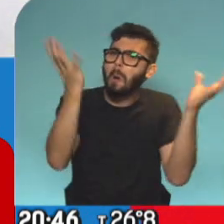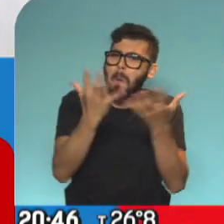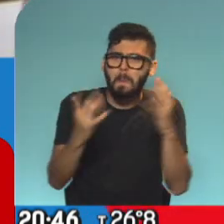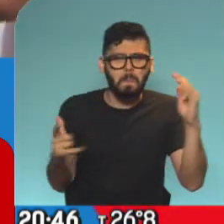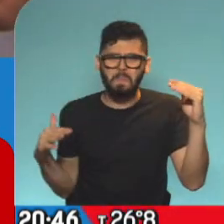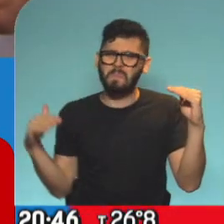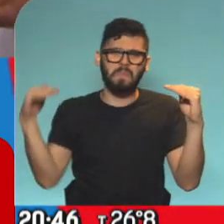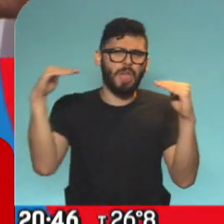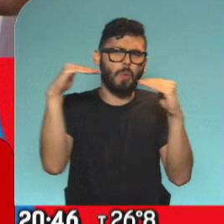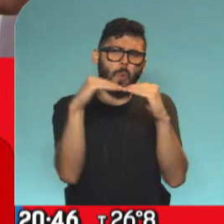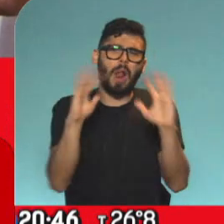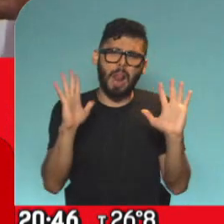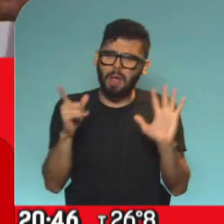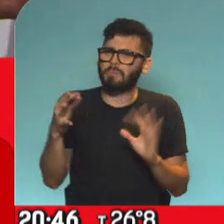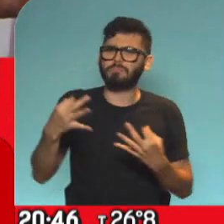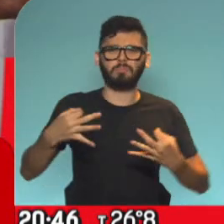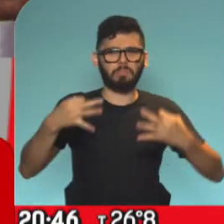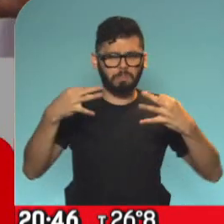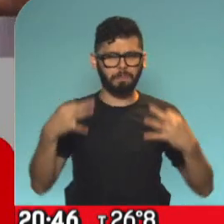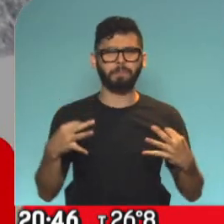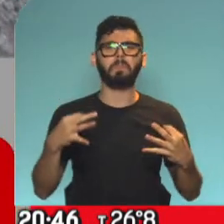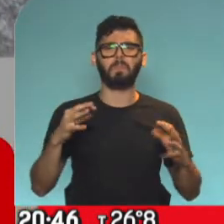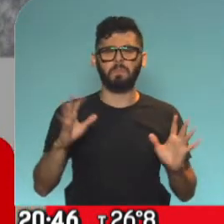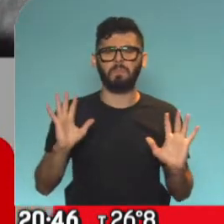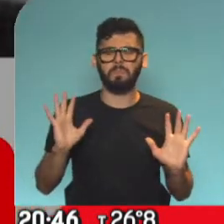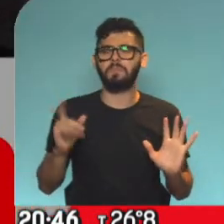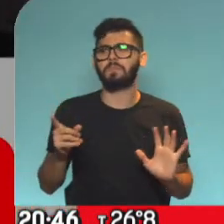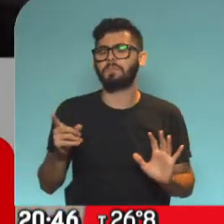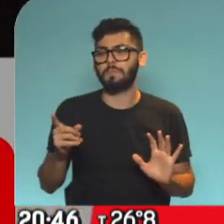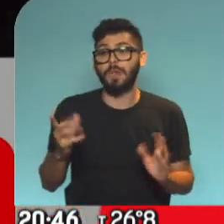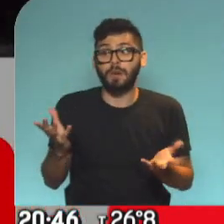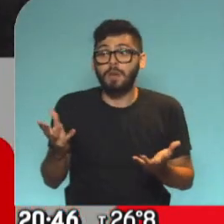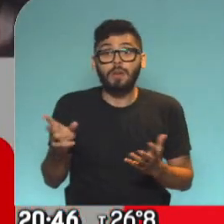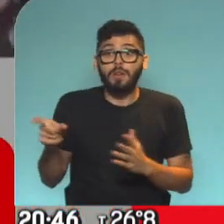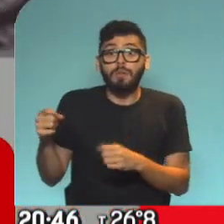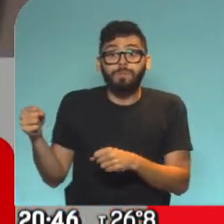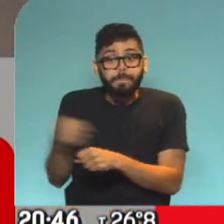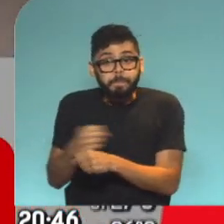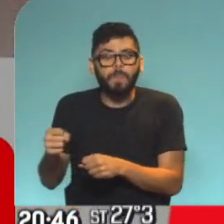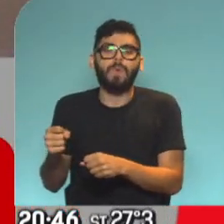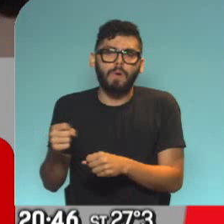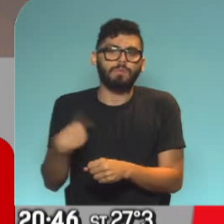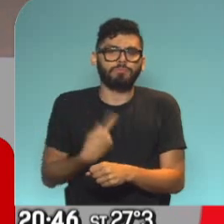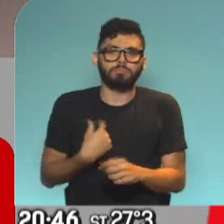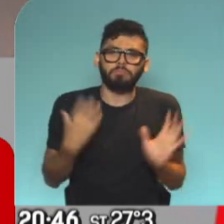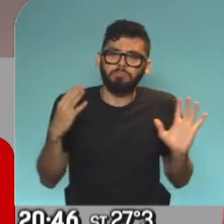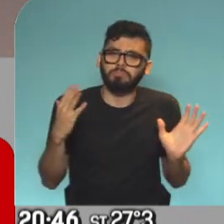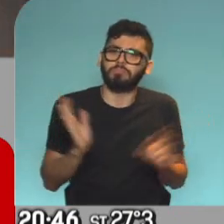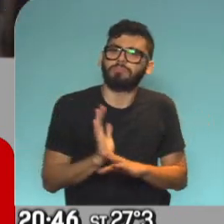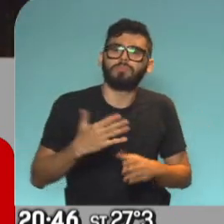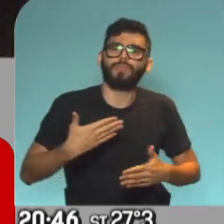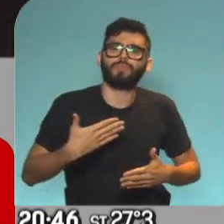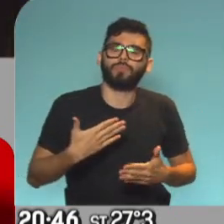mundo, sino que es bien prestigiosa, y eso nos da realmente la posibilidad de poder